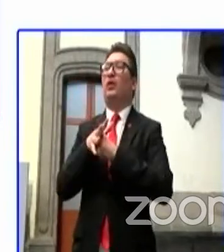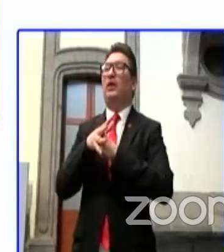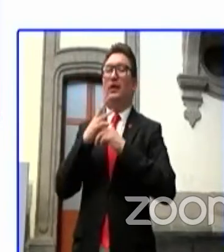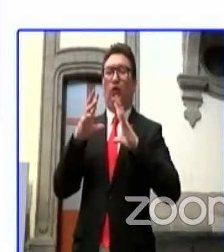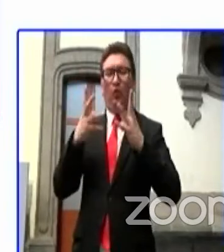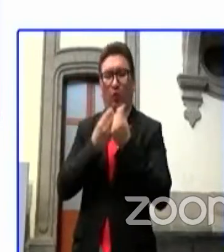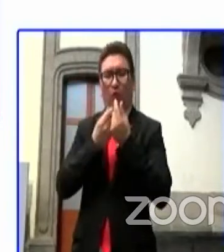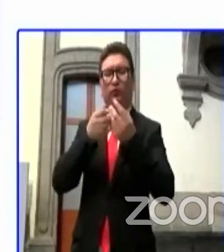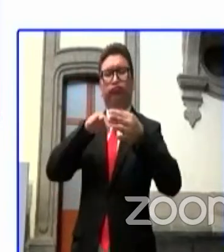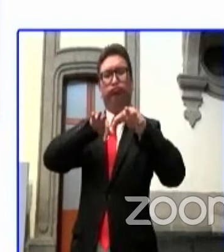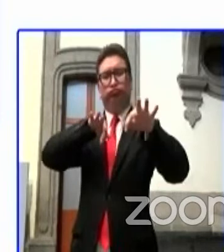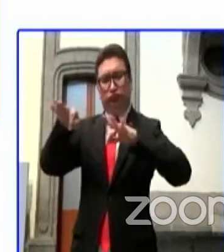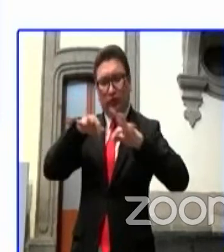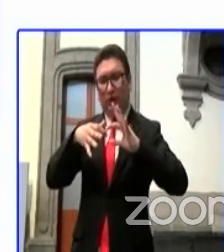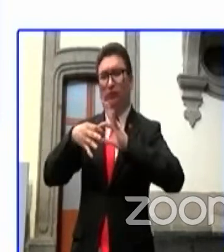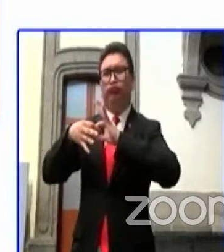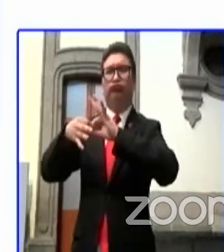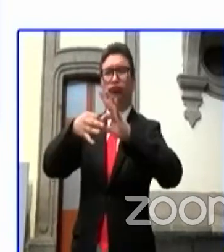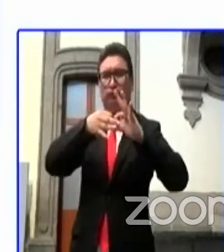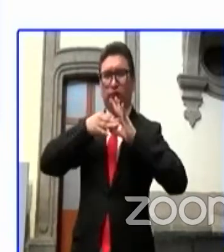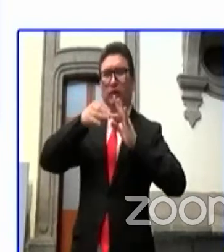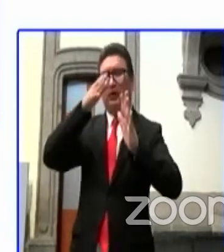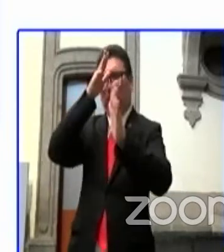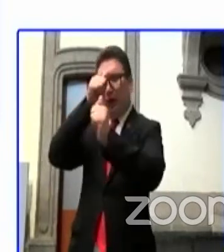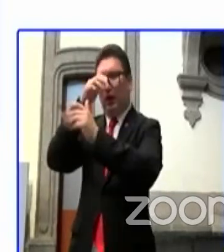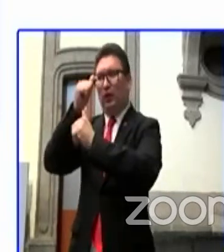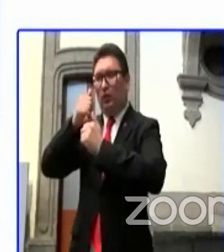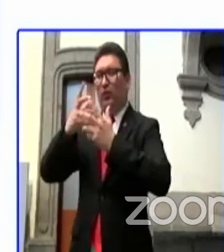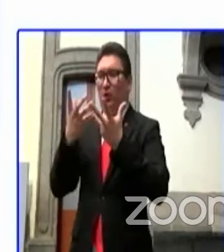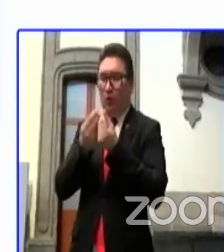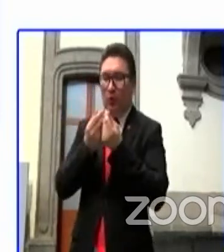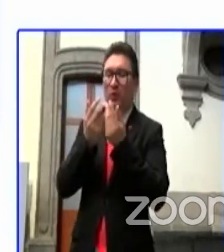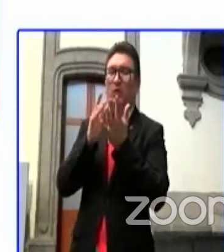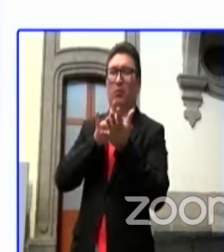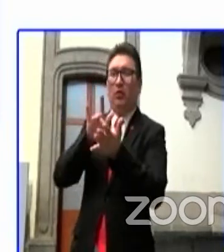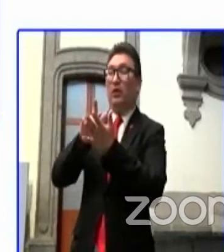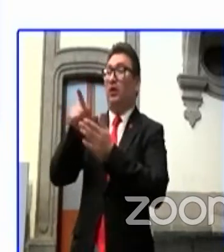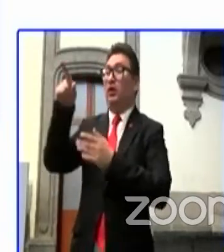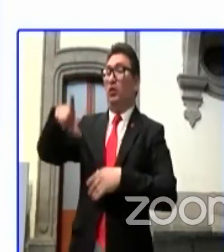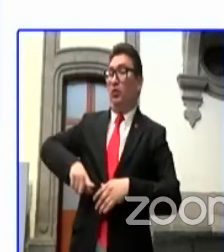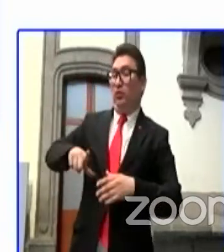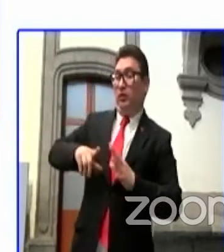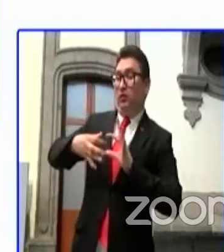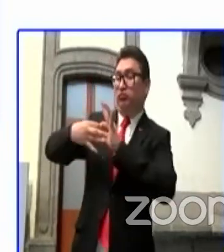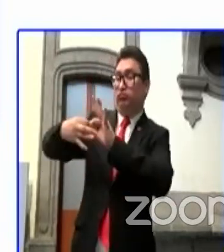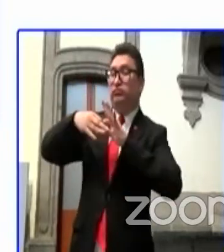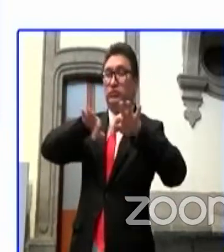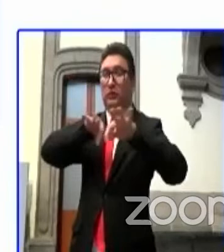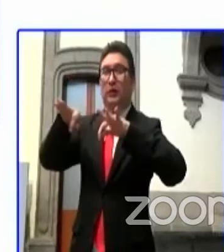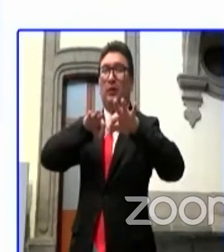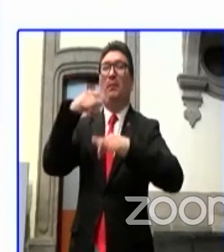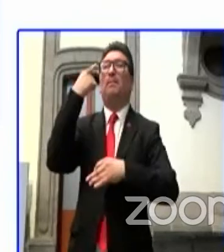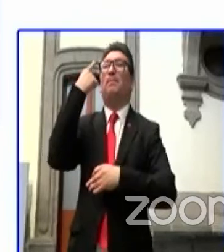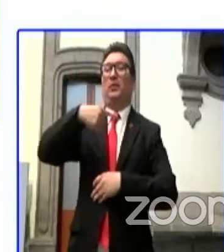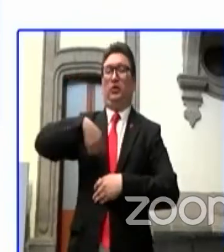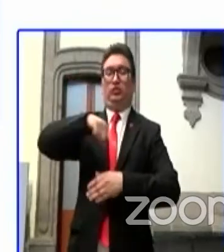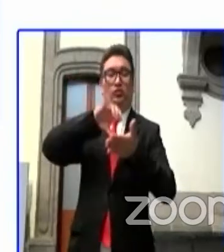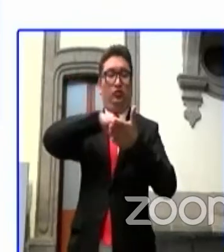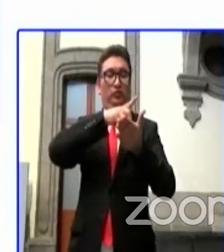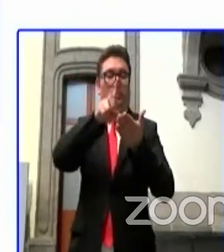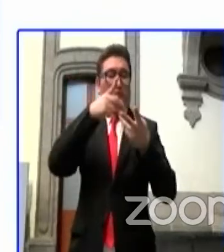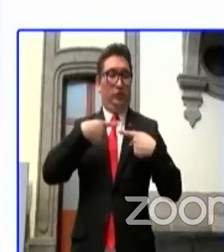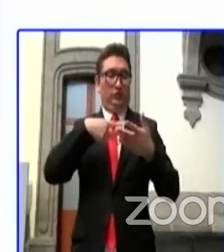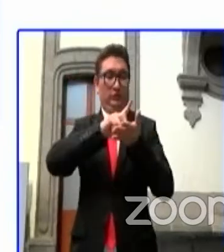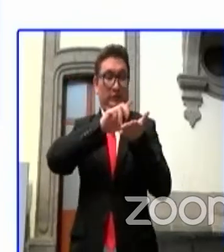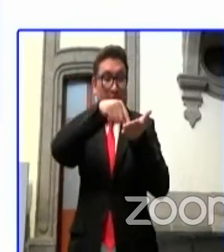sinergias, establecer alianzas, coadyuvar con nuestras autoridades para cumplir con este tratado. No